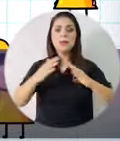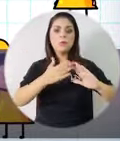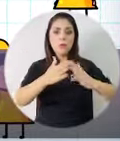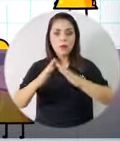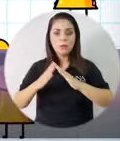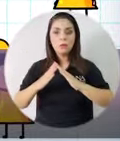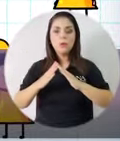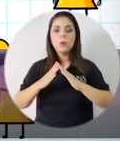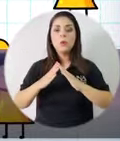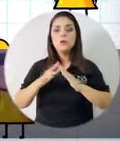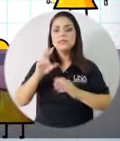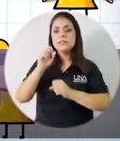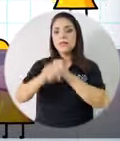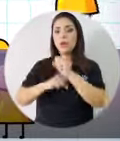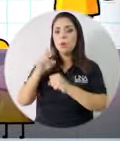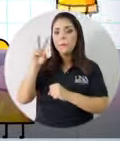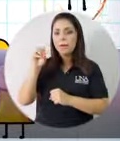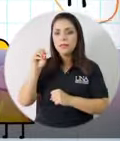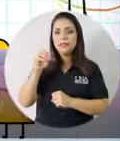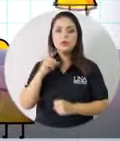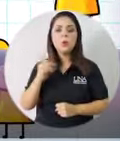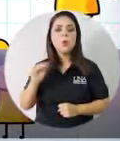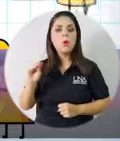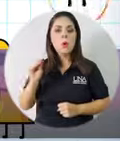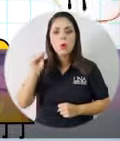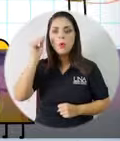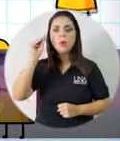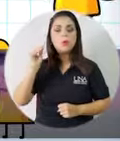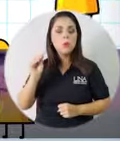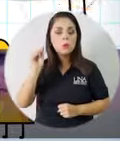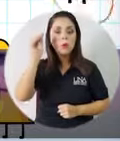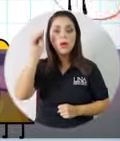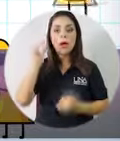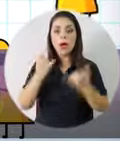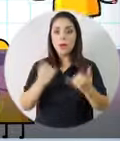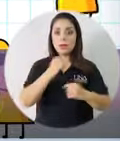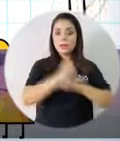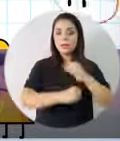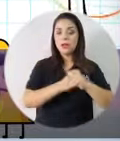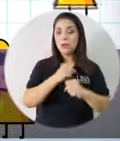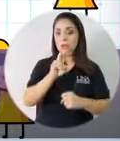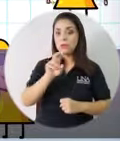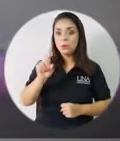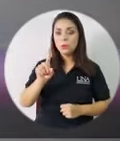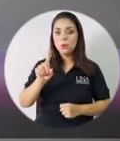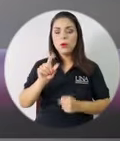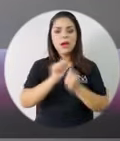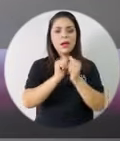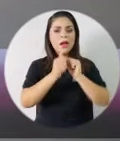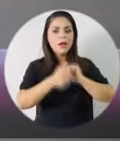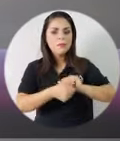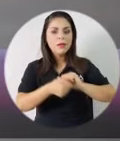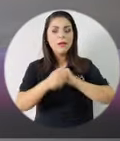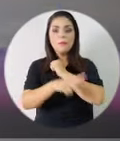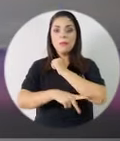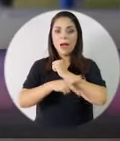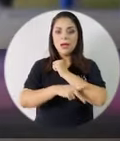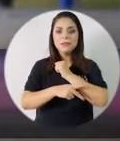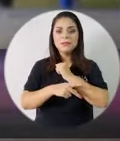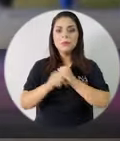fundamentalmente joven y en este siglo XXI estamos cambiando a un país que globalmente